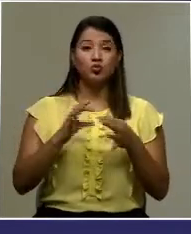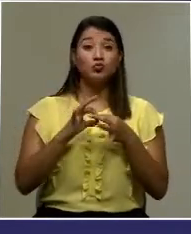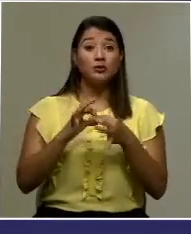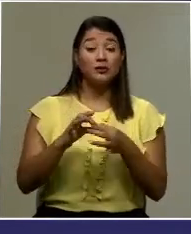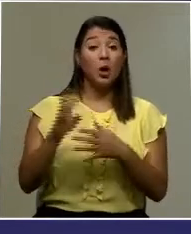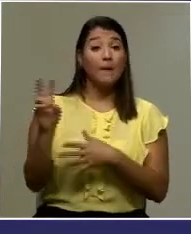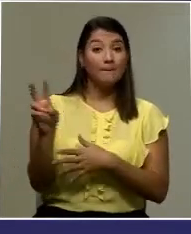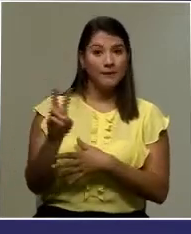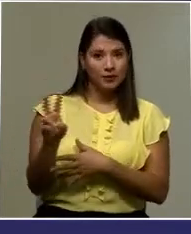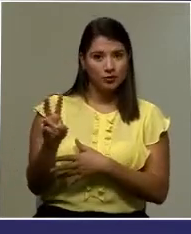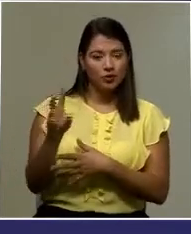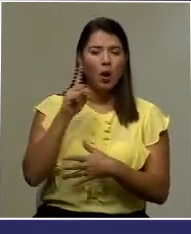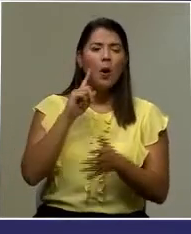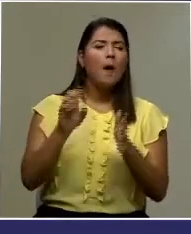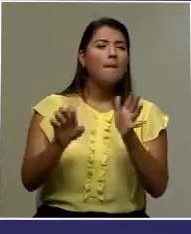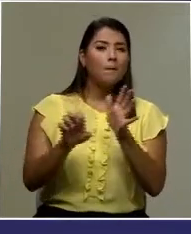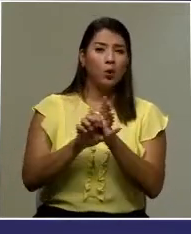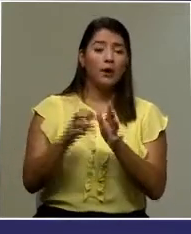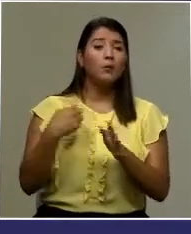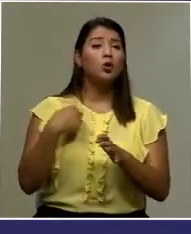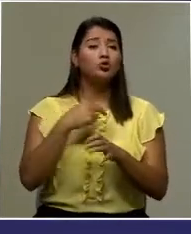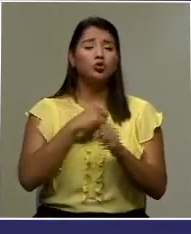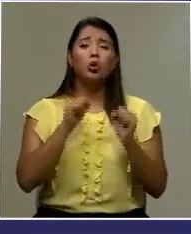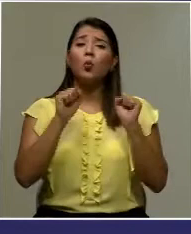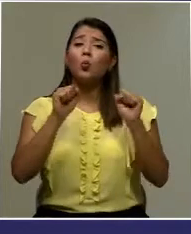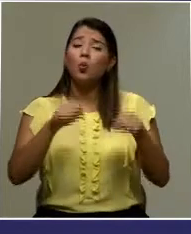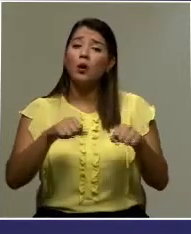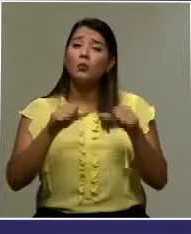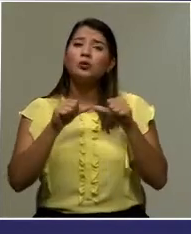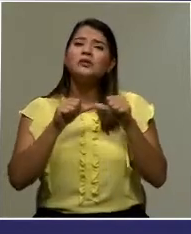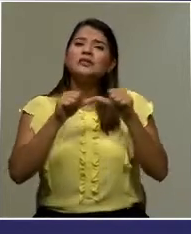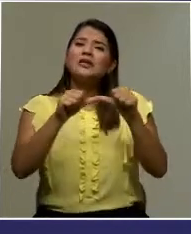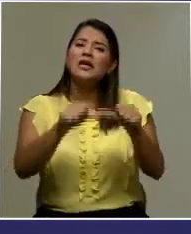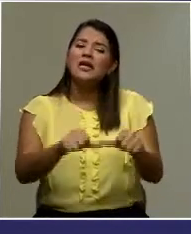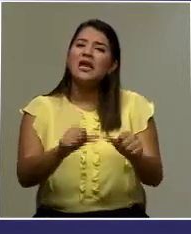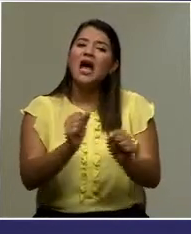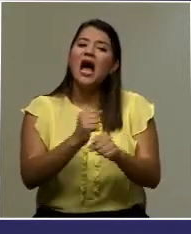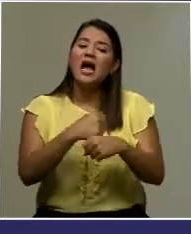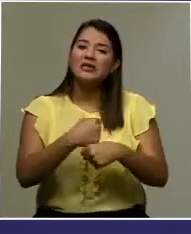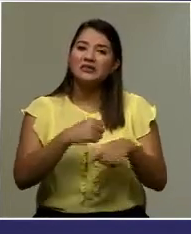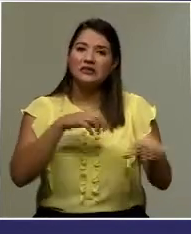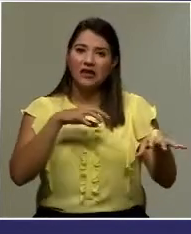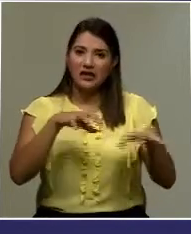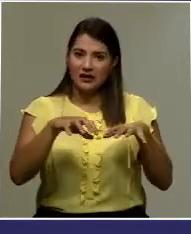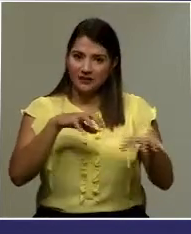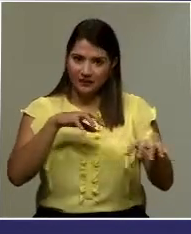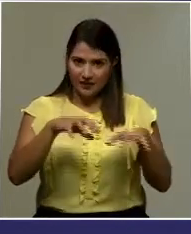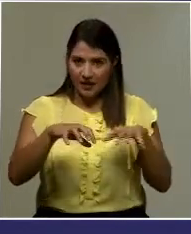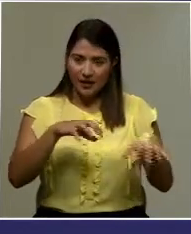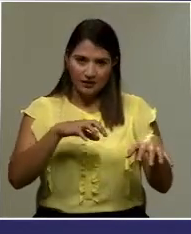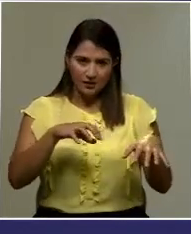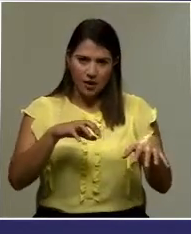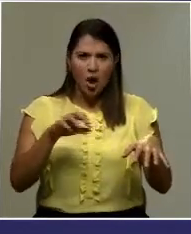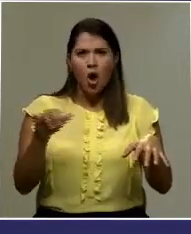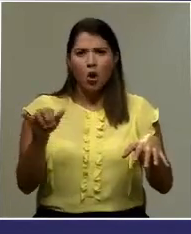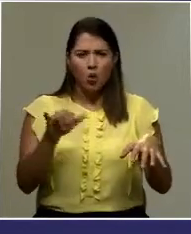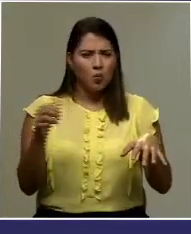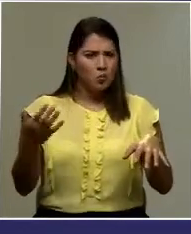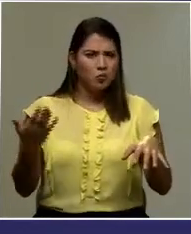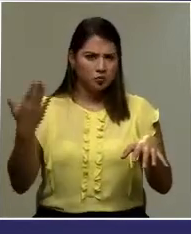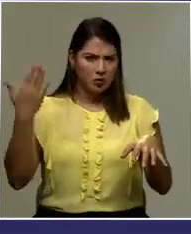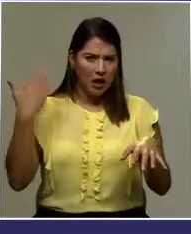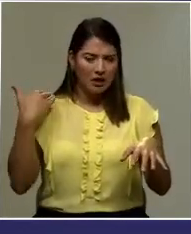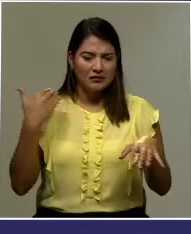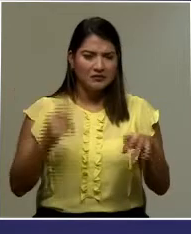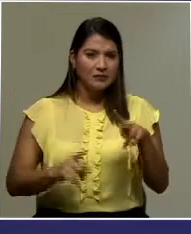ellas es que podemos continuar haciendo muchas de las actividades que hacíamos habitualmente